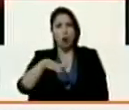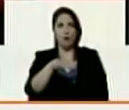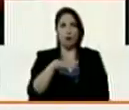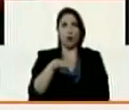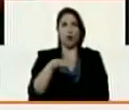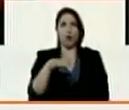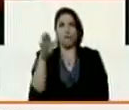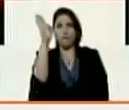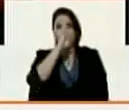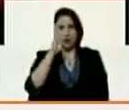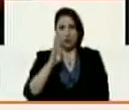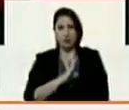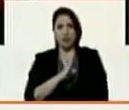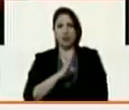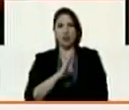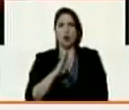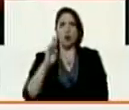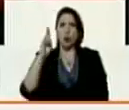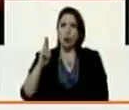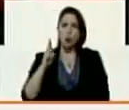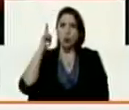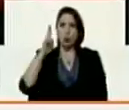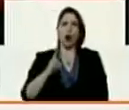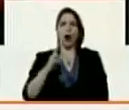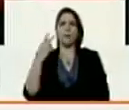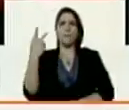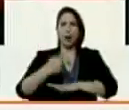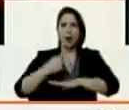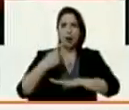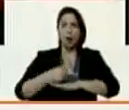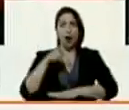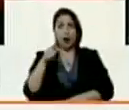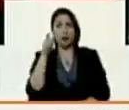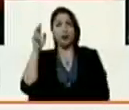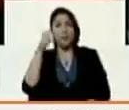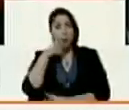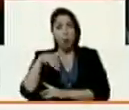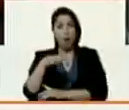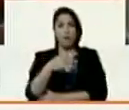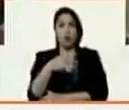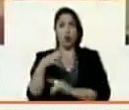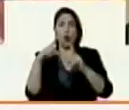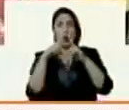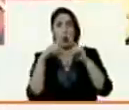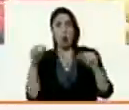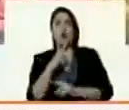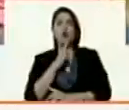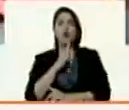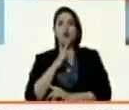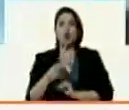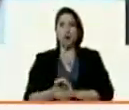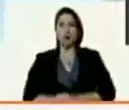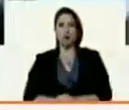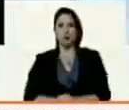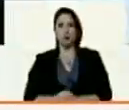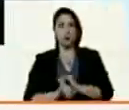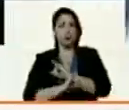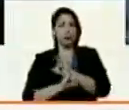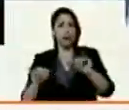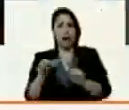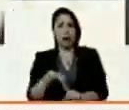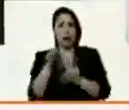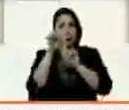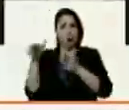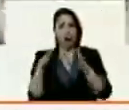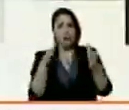de Brasil, de Uruguay, de Paraguay, ese pueblo de Honduras, ya escogió un camino,